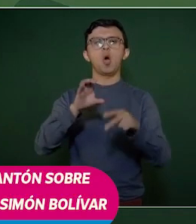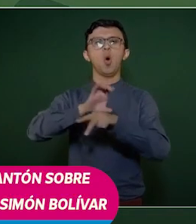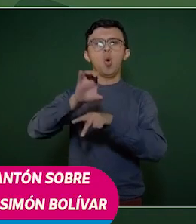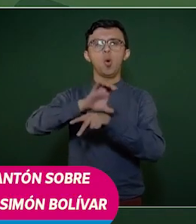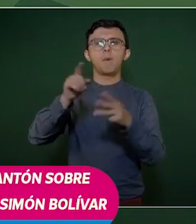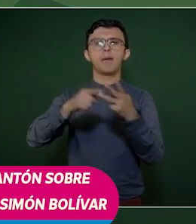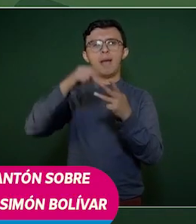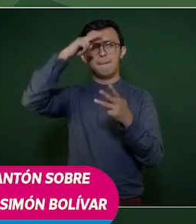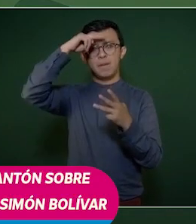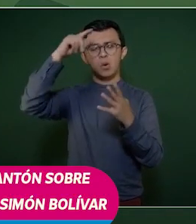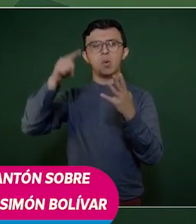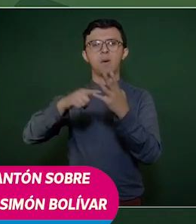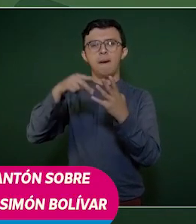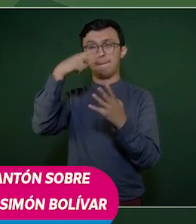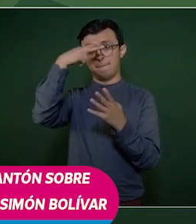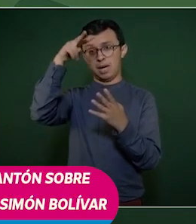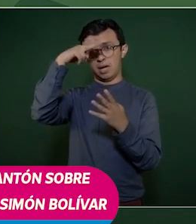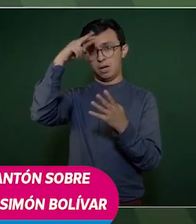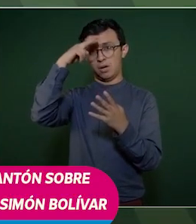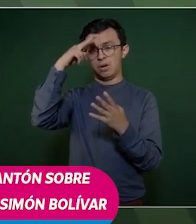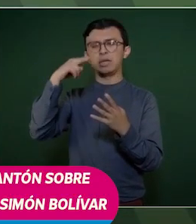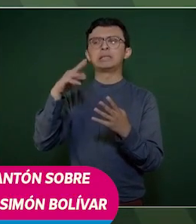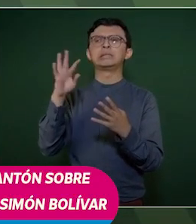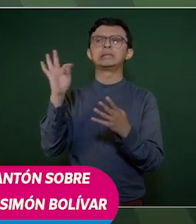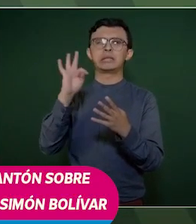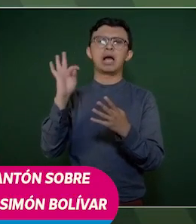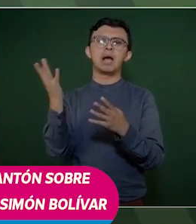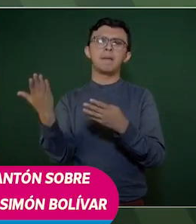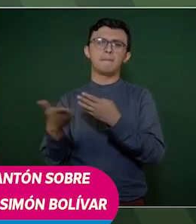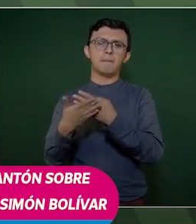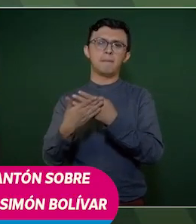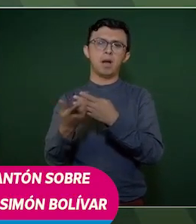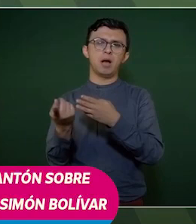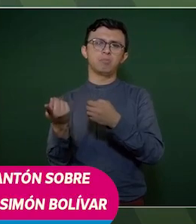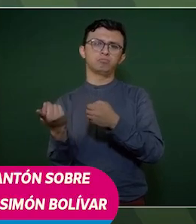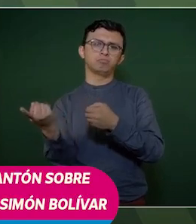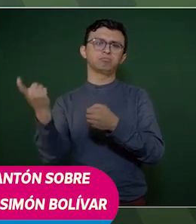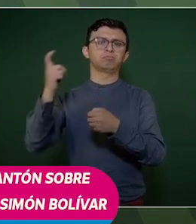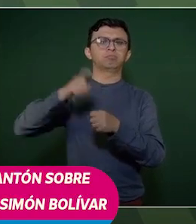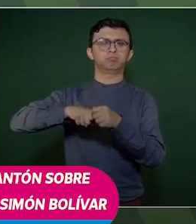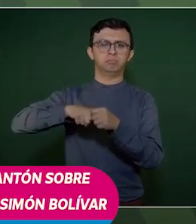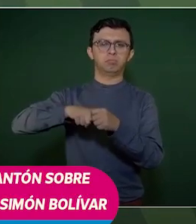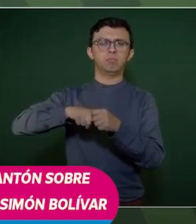Colombia, Perú, México, y va a ingresar